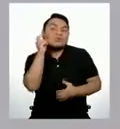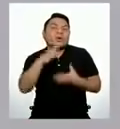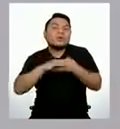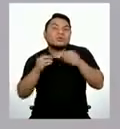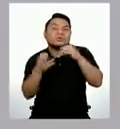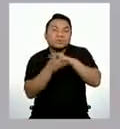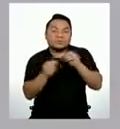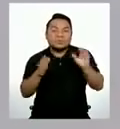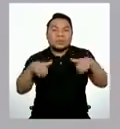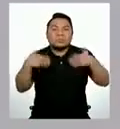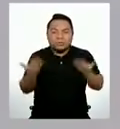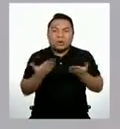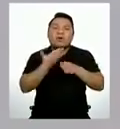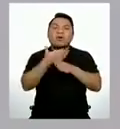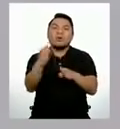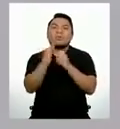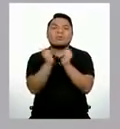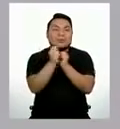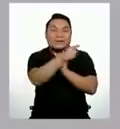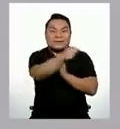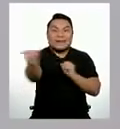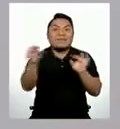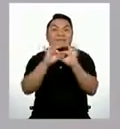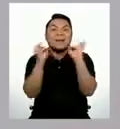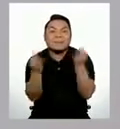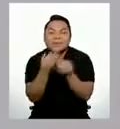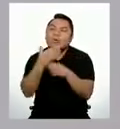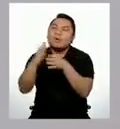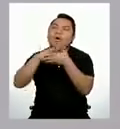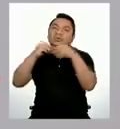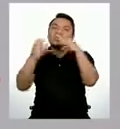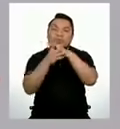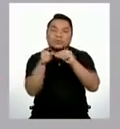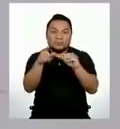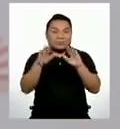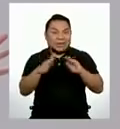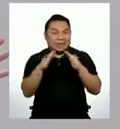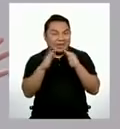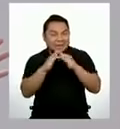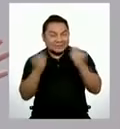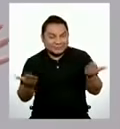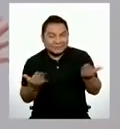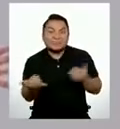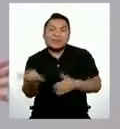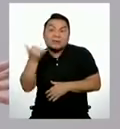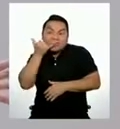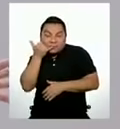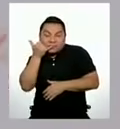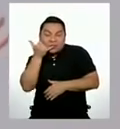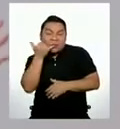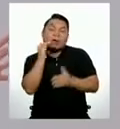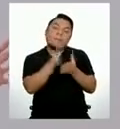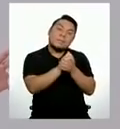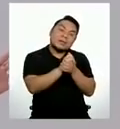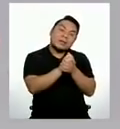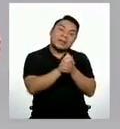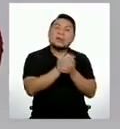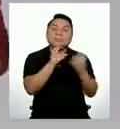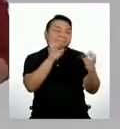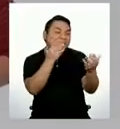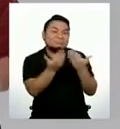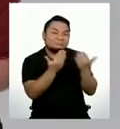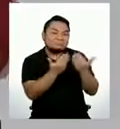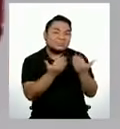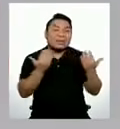para luego poder compartirla con alguien de nuestra familia o con quien estemos en casa. Por teléfono, con tus amigas o con tus amigos.